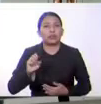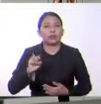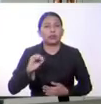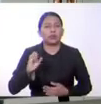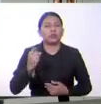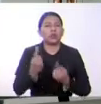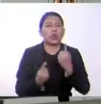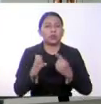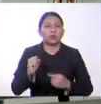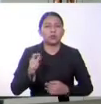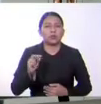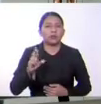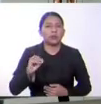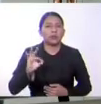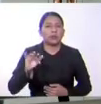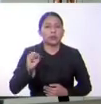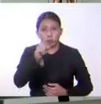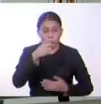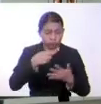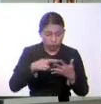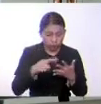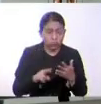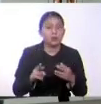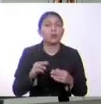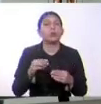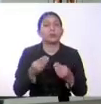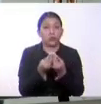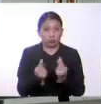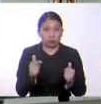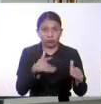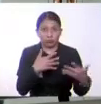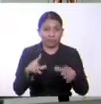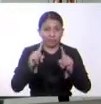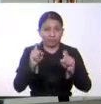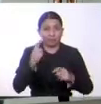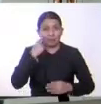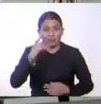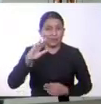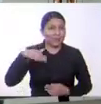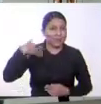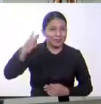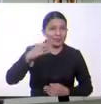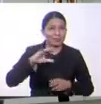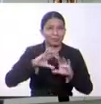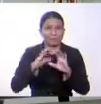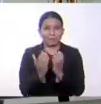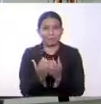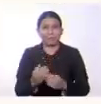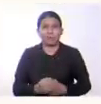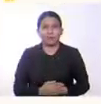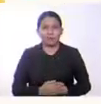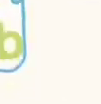Los invito a que revisen y que resuelvan las actividades y nos vemos en la próxima teleclase.